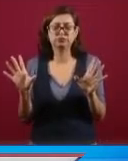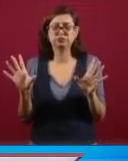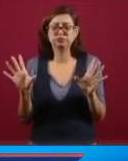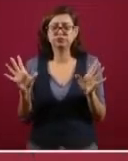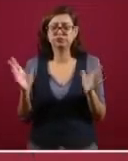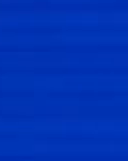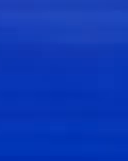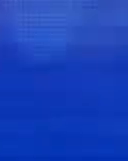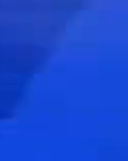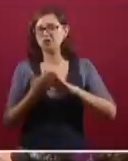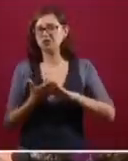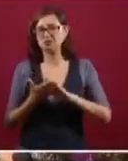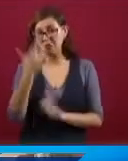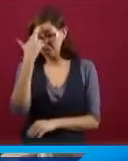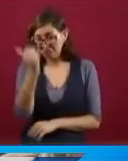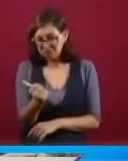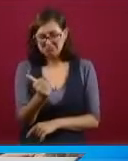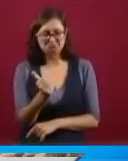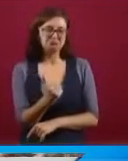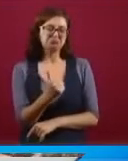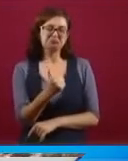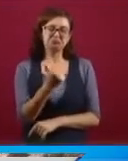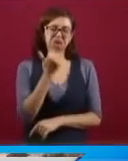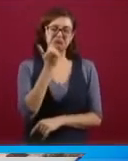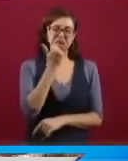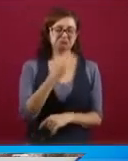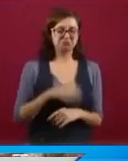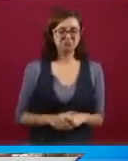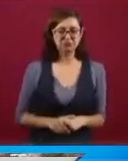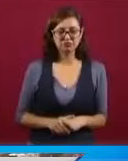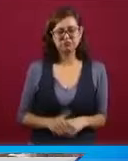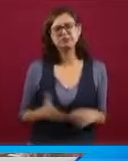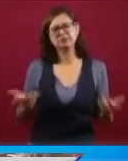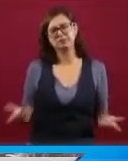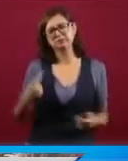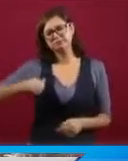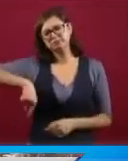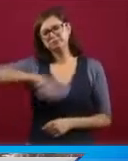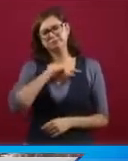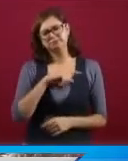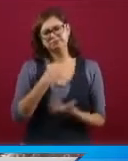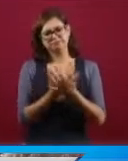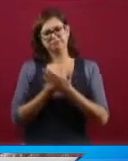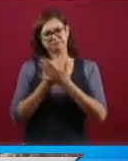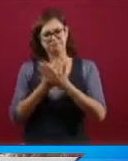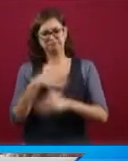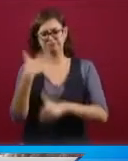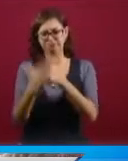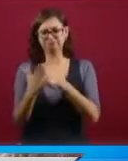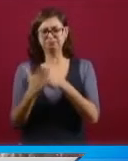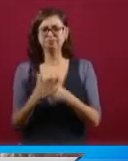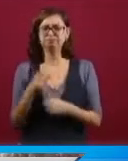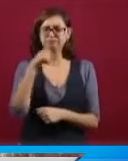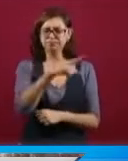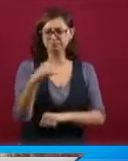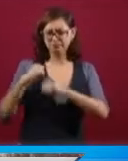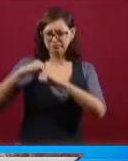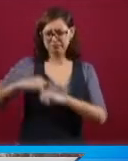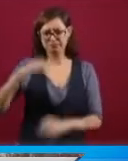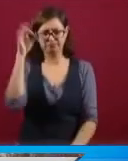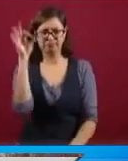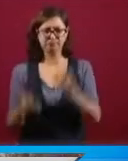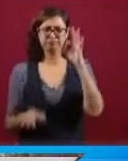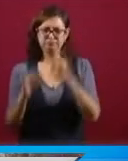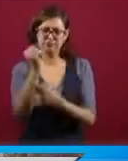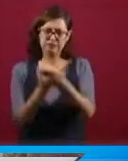estos hechos. Aeropuerto en Santa Lucía. Estamos esperando que el Poder Judicial concluya. Ha habido